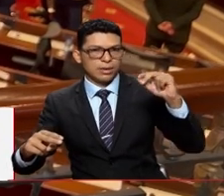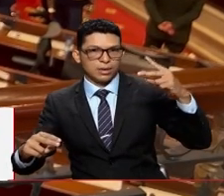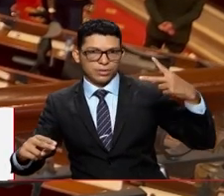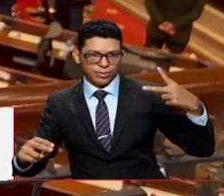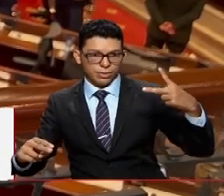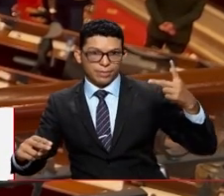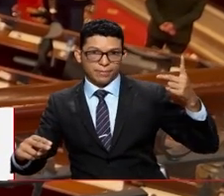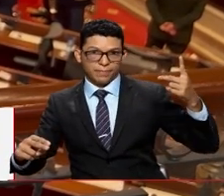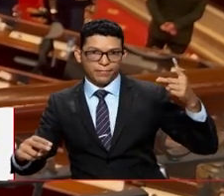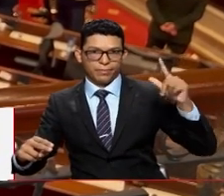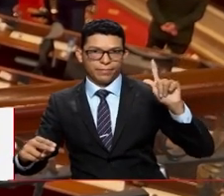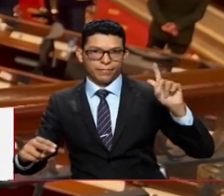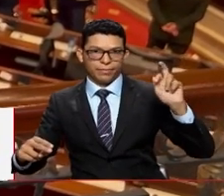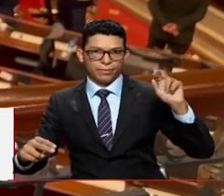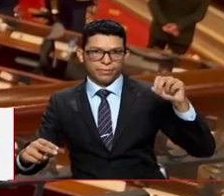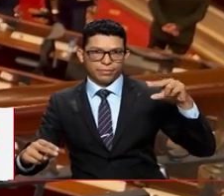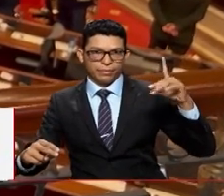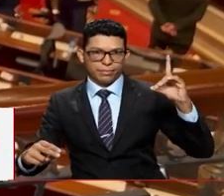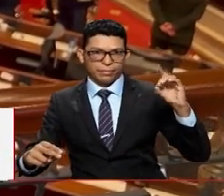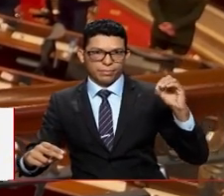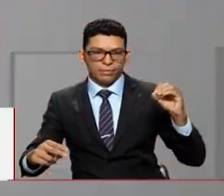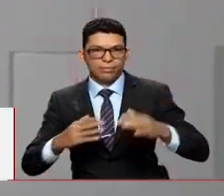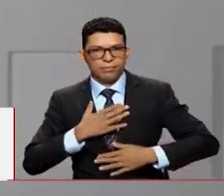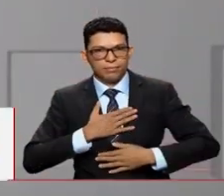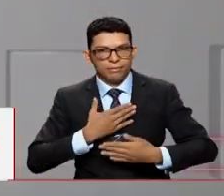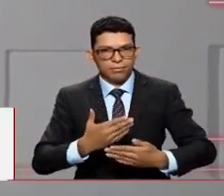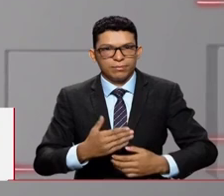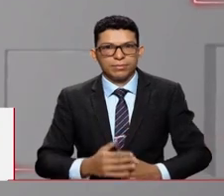asistentes con unas sentidas palabras